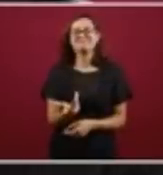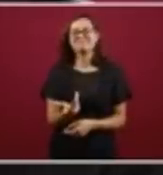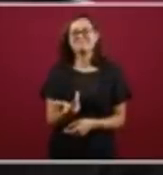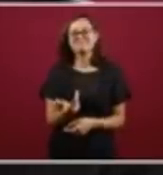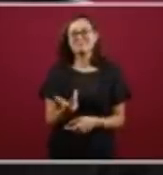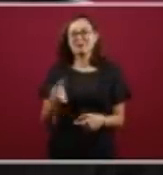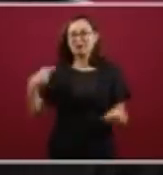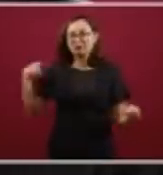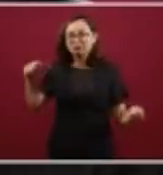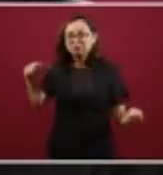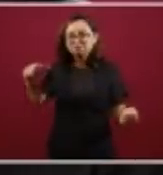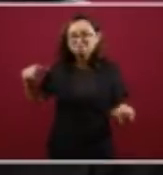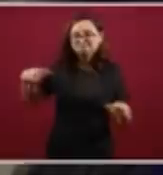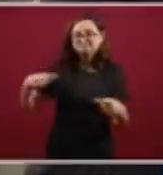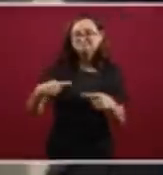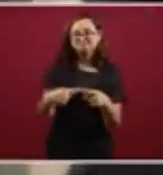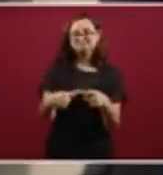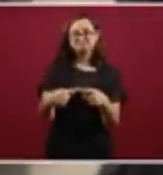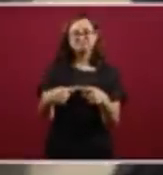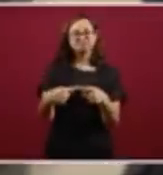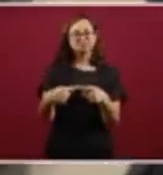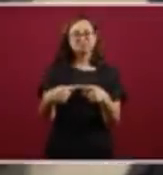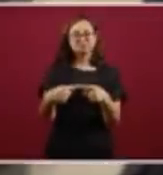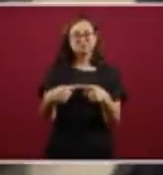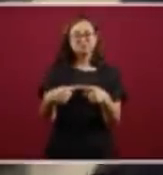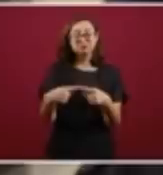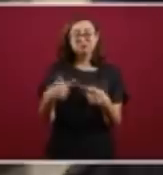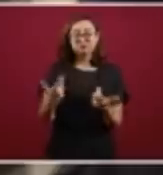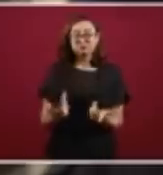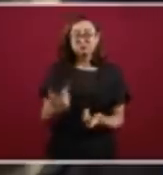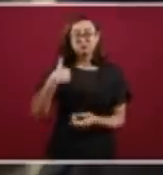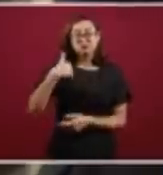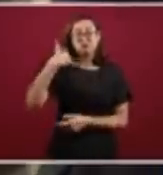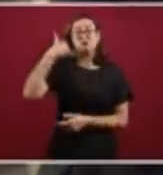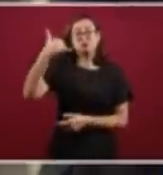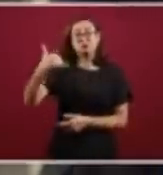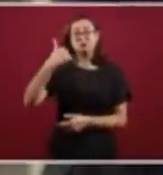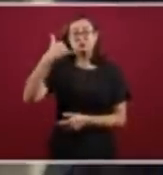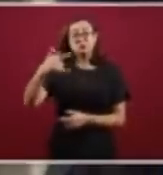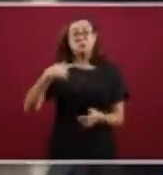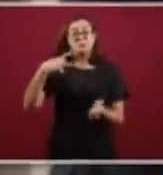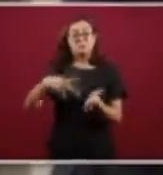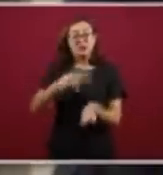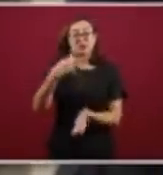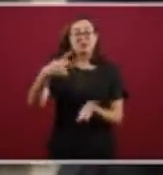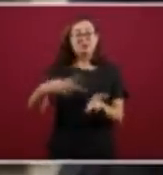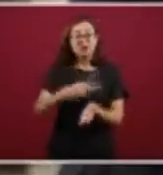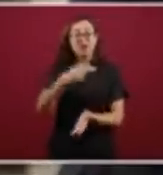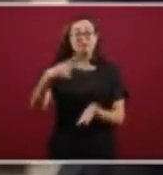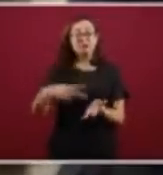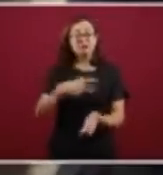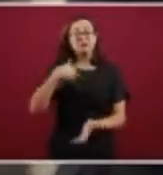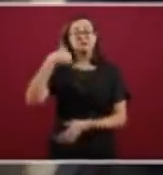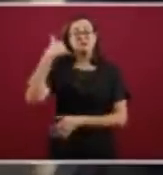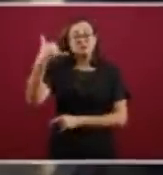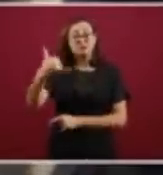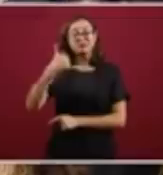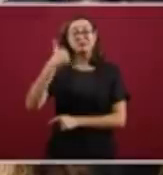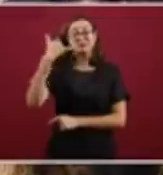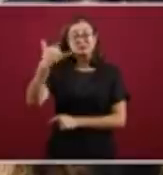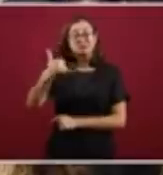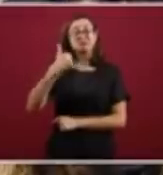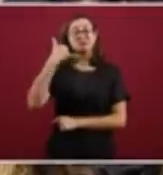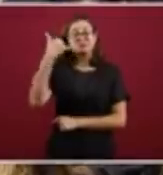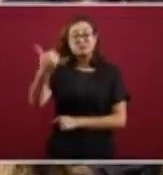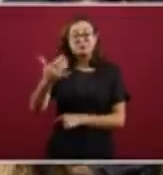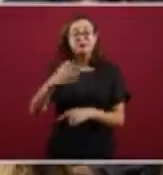el transcurso, ninguna de estas extensiones, y yo traté bastantes veces, señor presidente, marcar, es más,